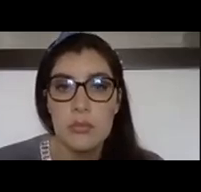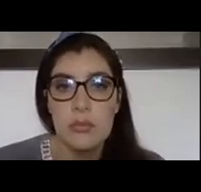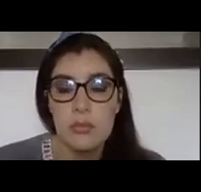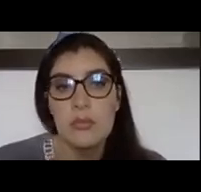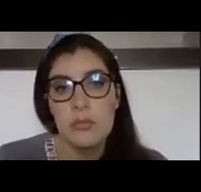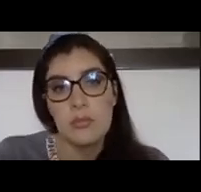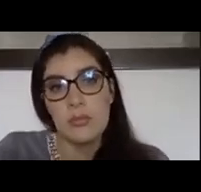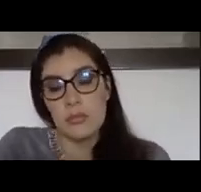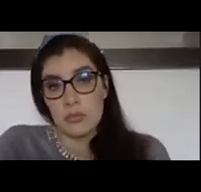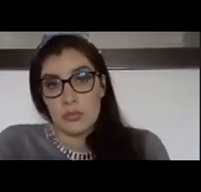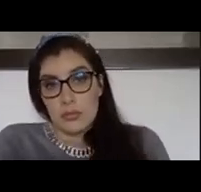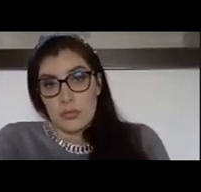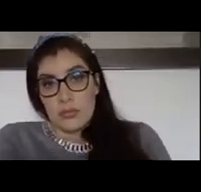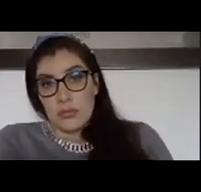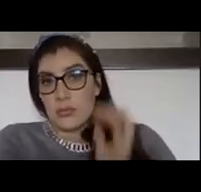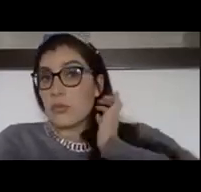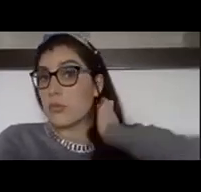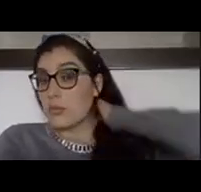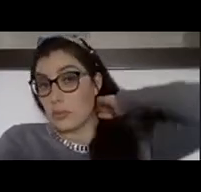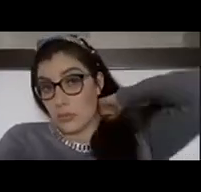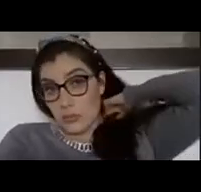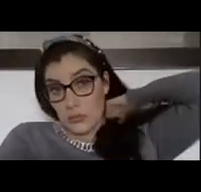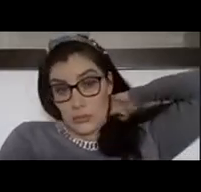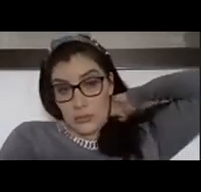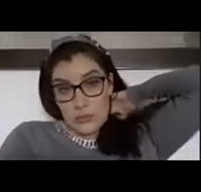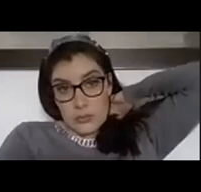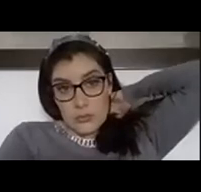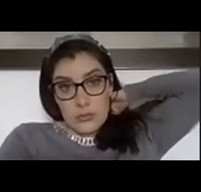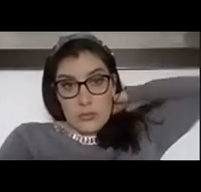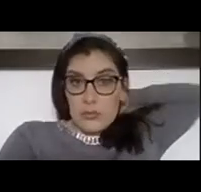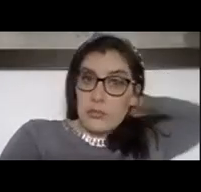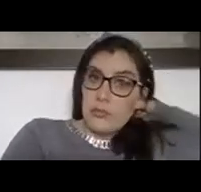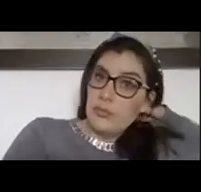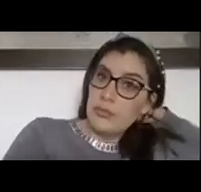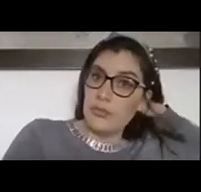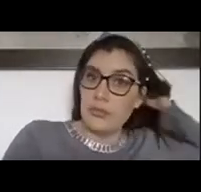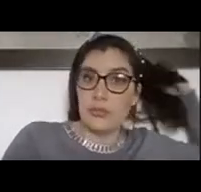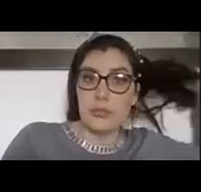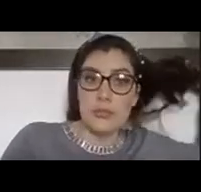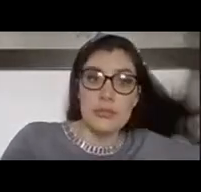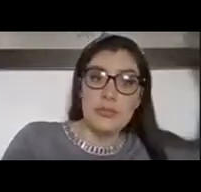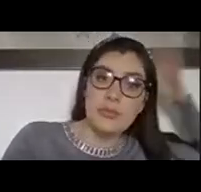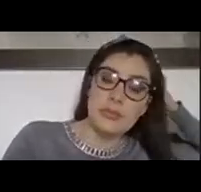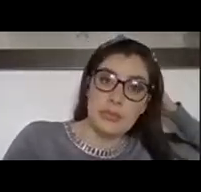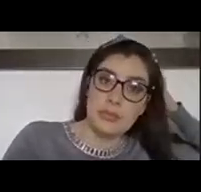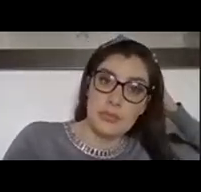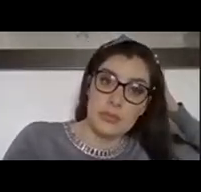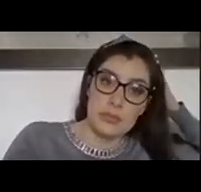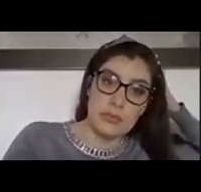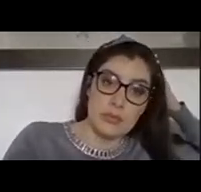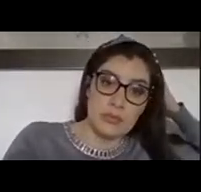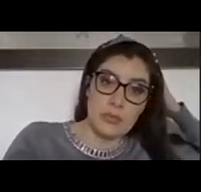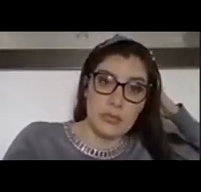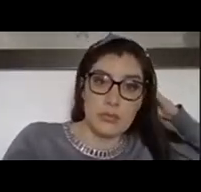usar. Entonces, nosotras que tenemos un ratito en este espacio, realmente vamos a hacer un